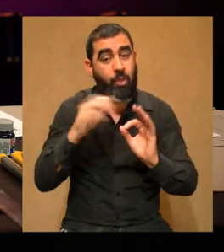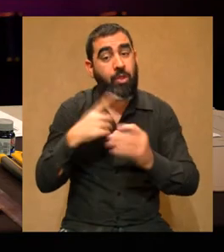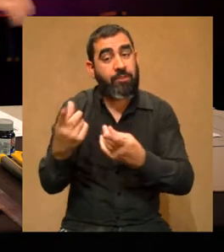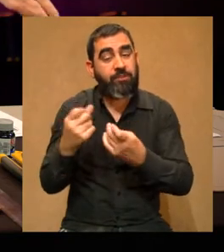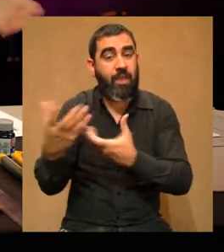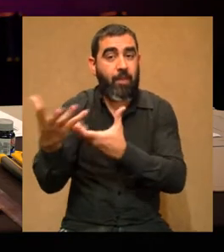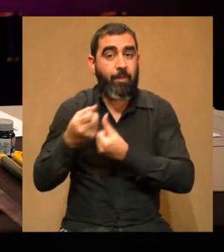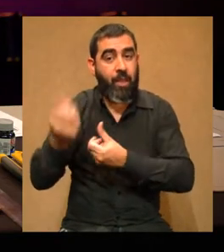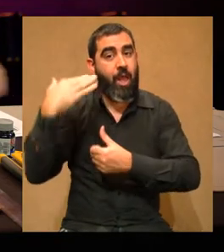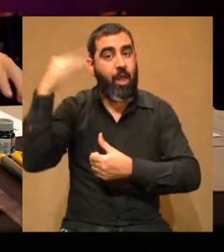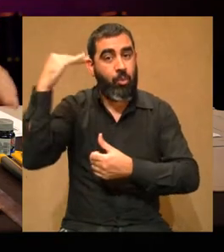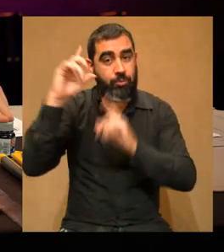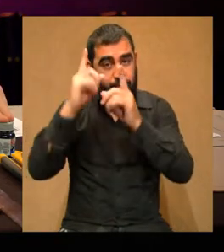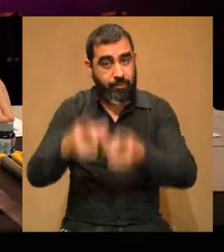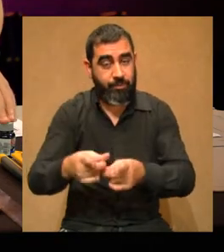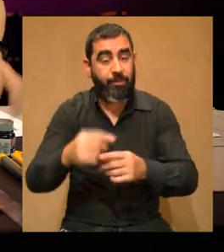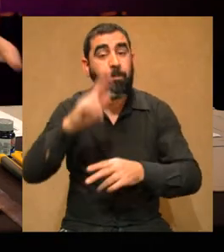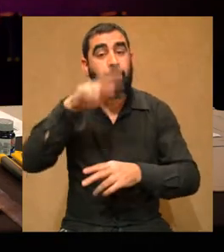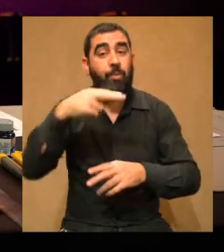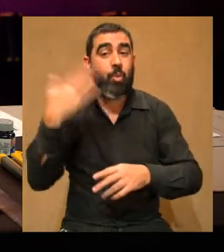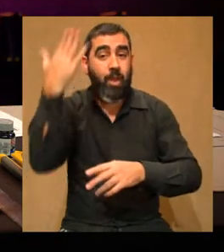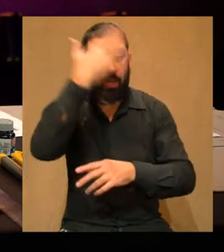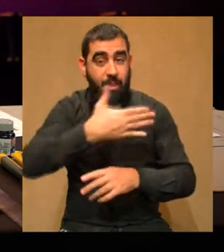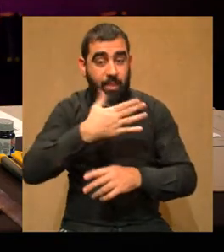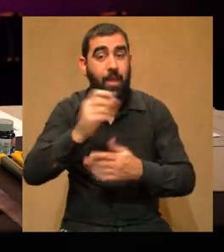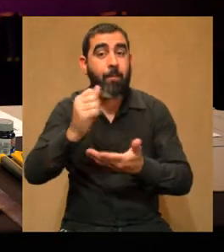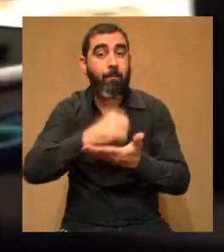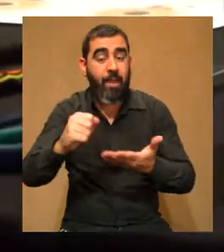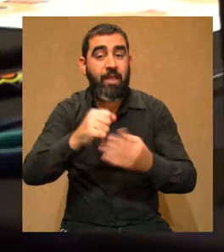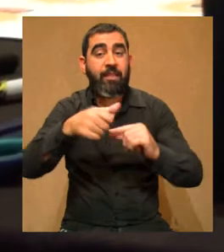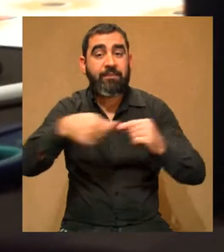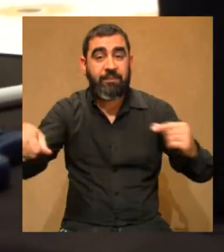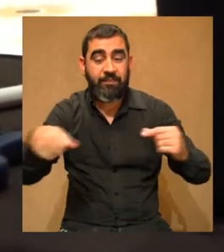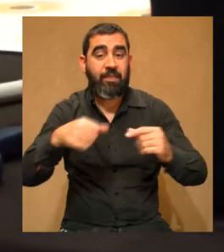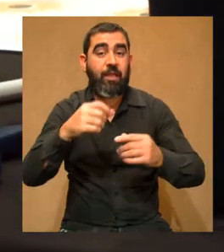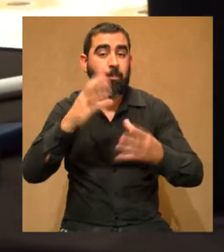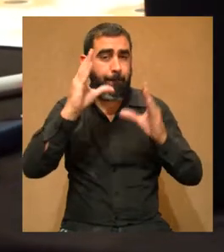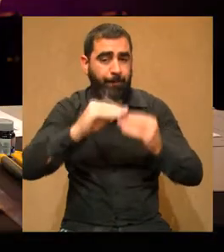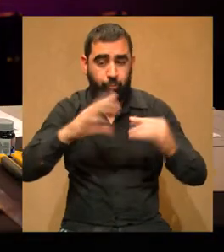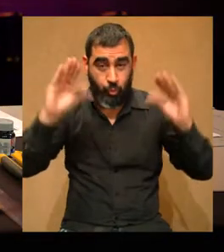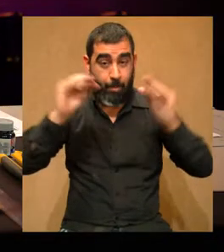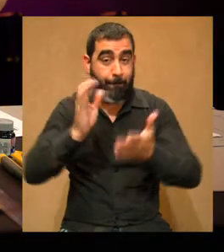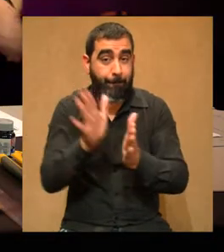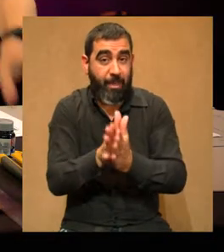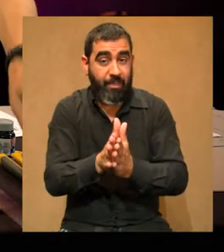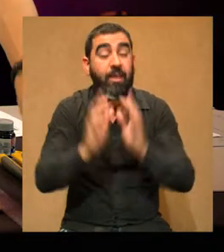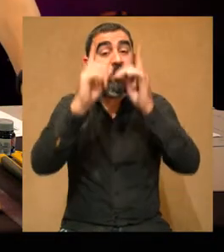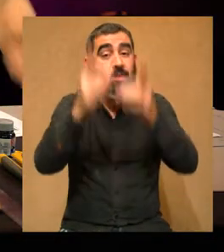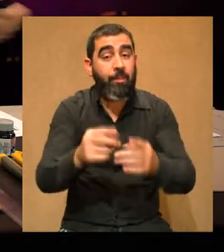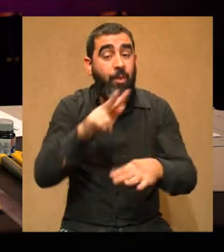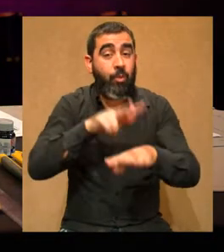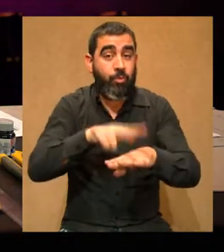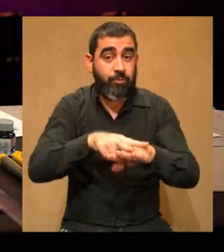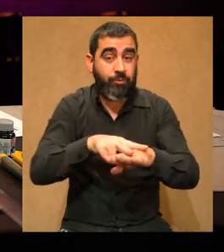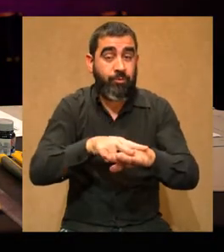necesita de momento por supuesto exacto pintura negra marcadores cinta cash cola todo lo que nos sirve para pegar y yo también